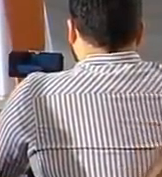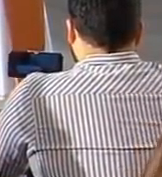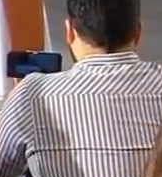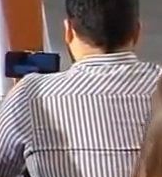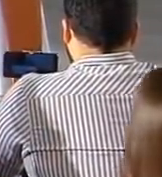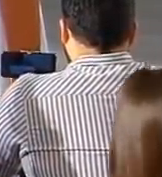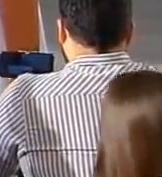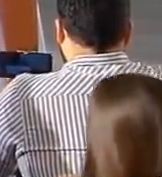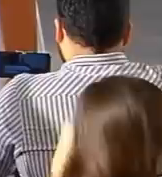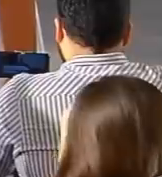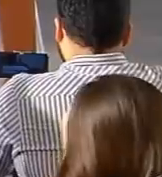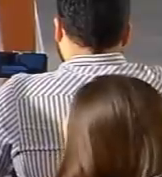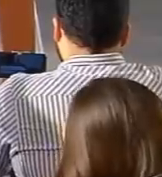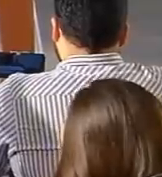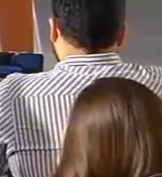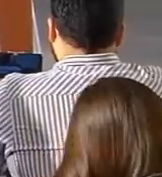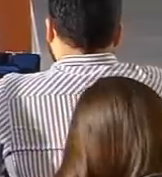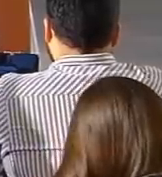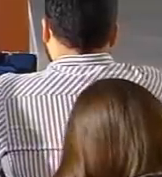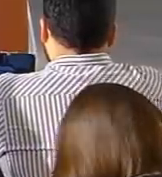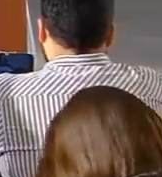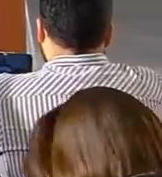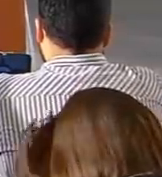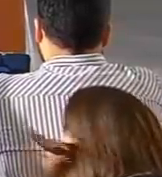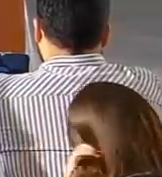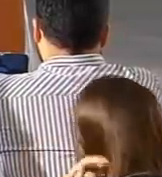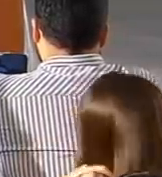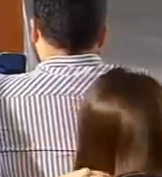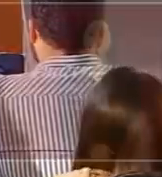México, nuestro gran país.